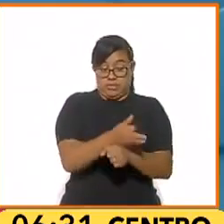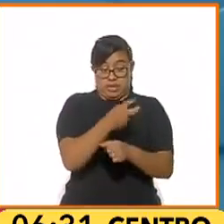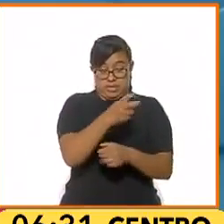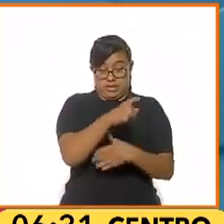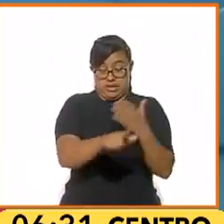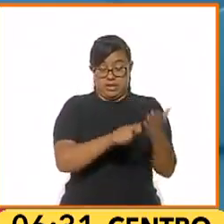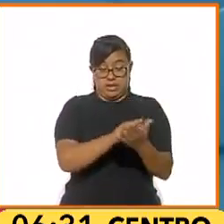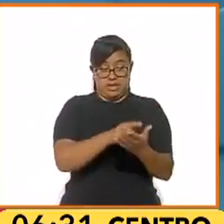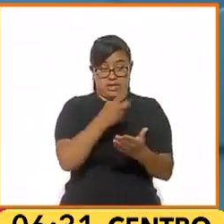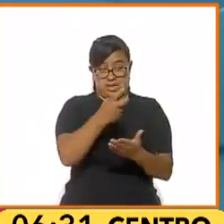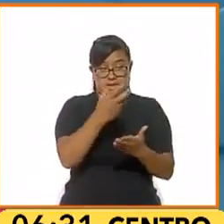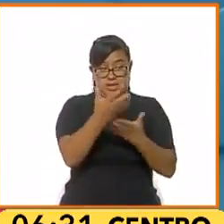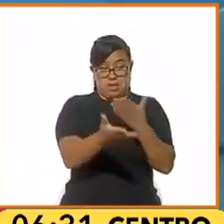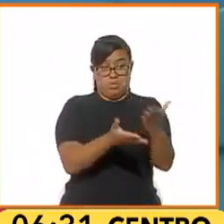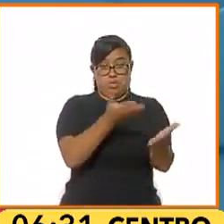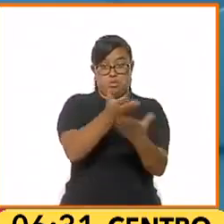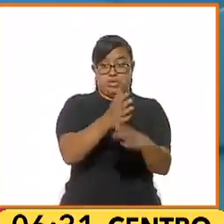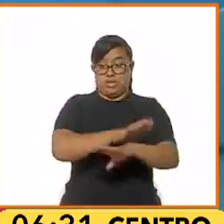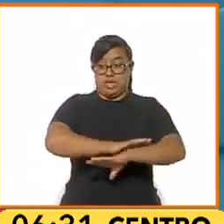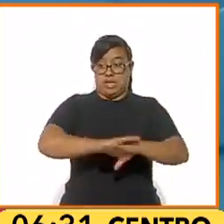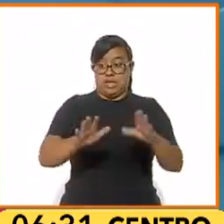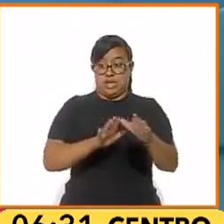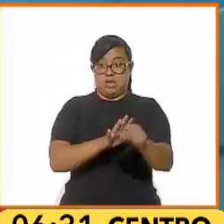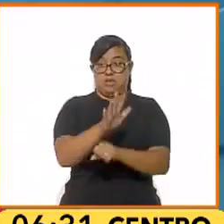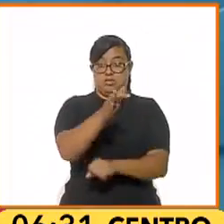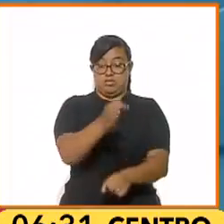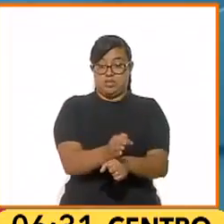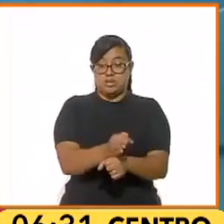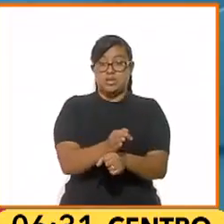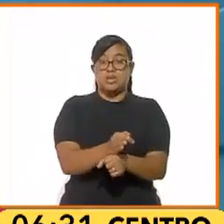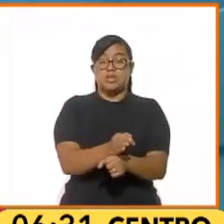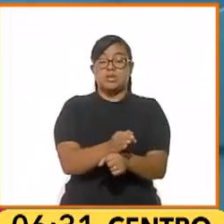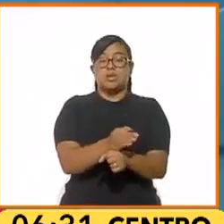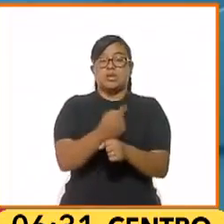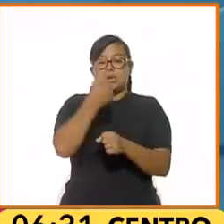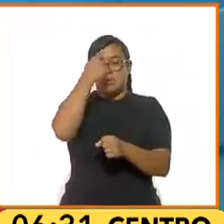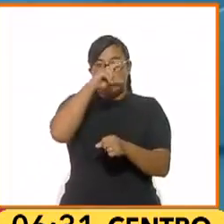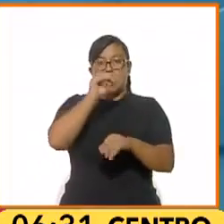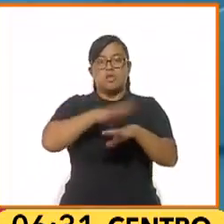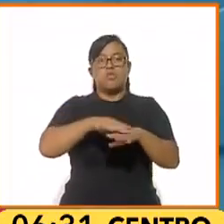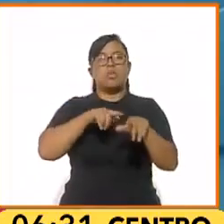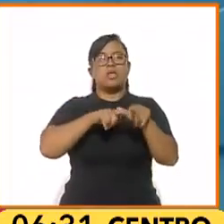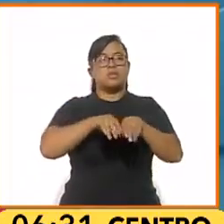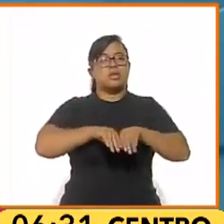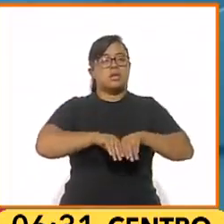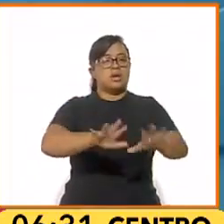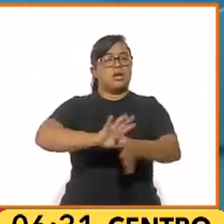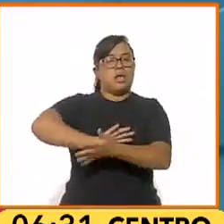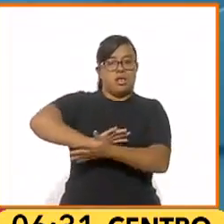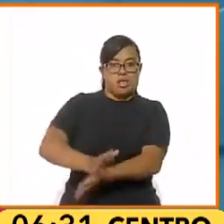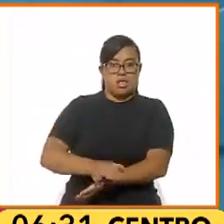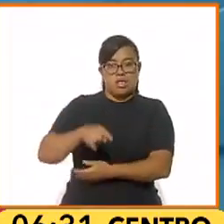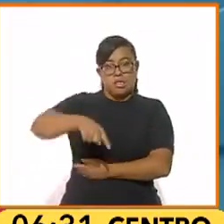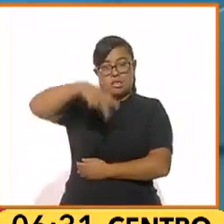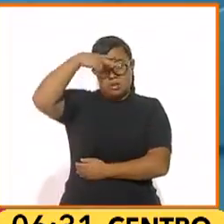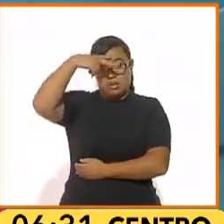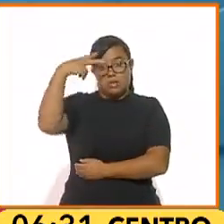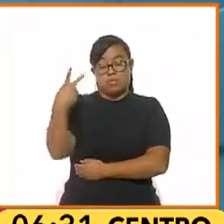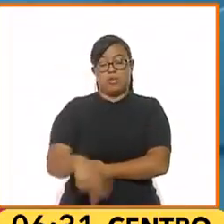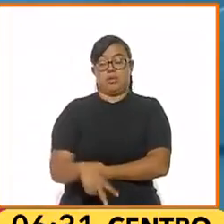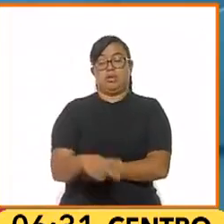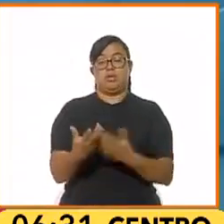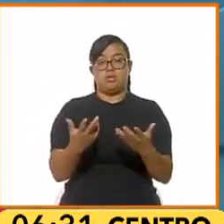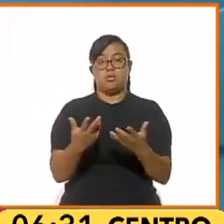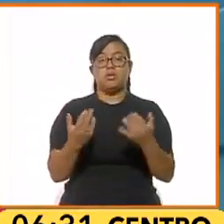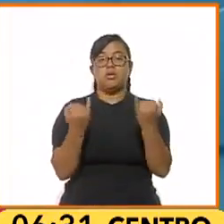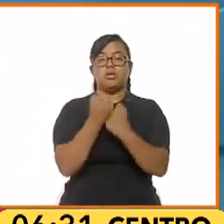legislación, esta propuesta que se está haciendo, pues para evitar que continúen los mensajes discriminatorios y particularmente lo central, que